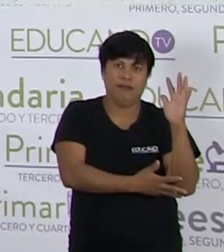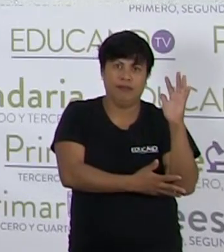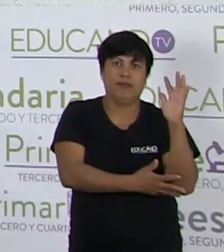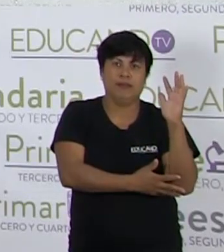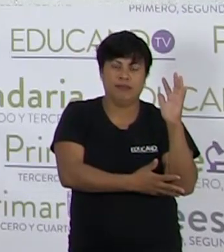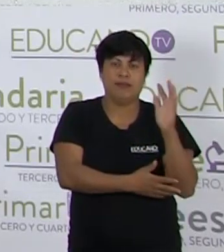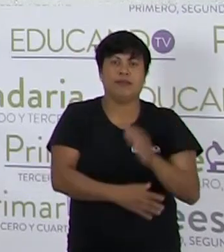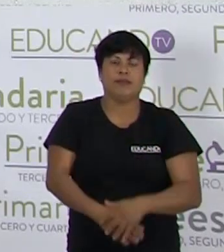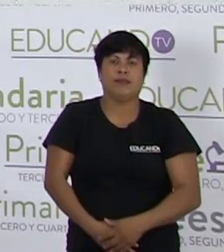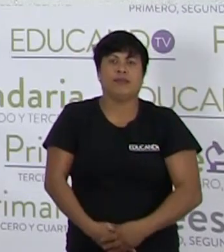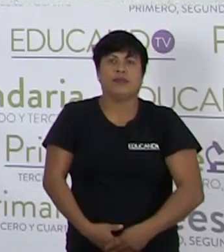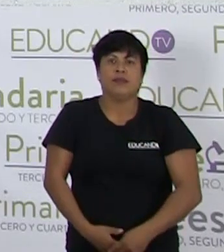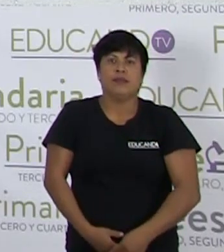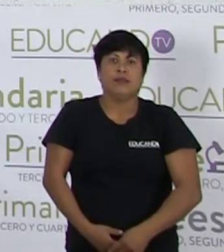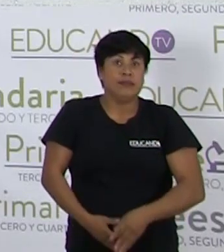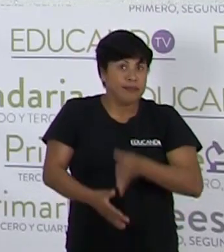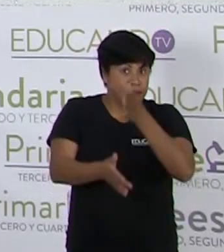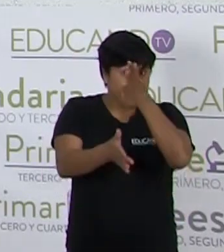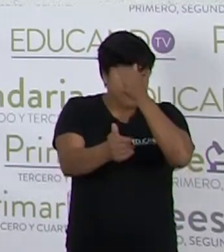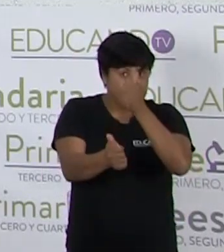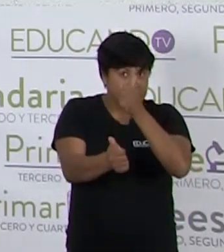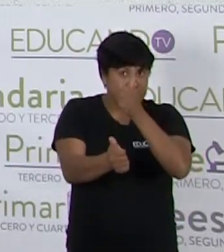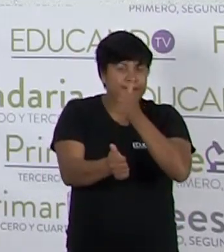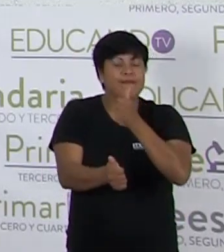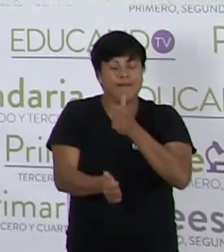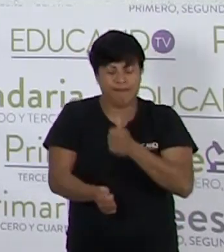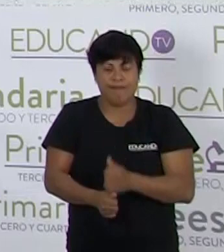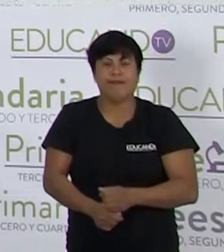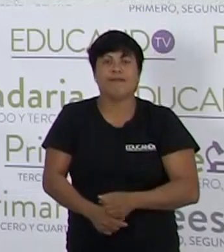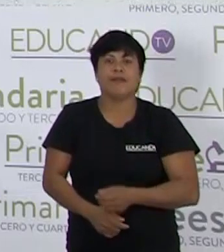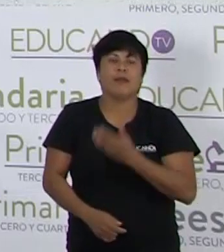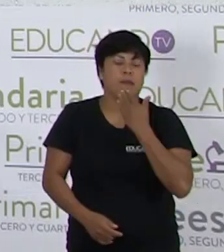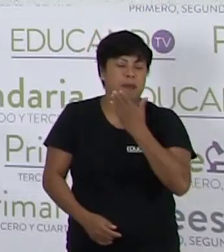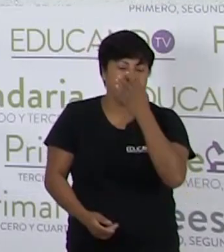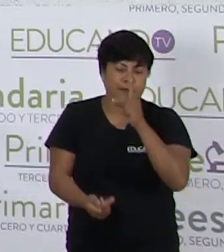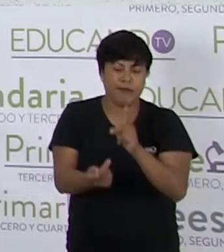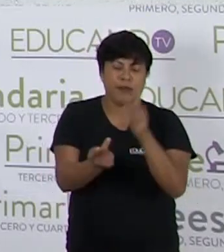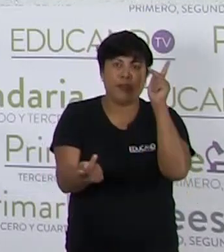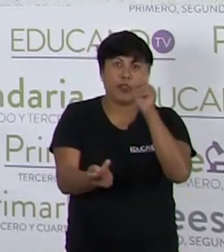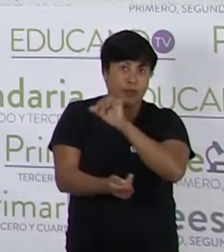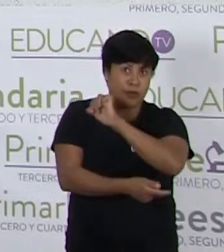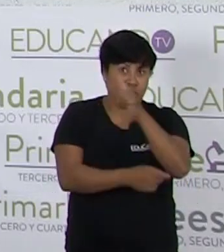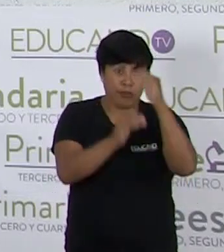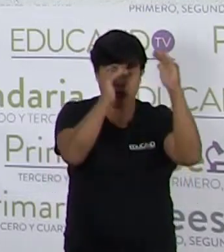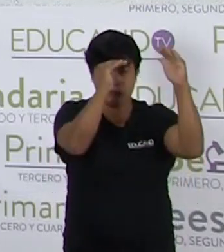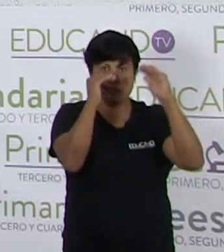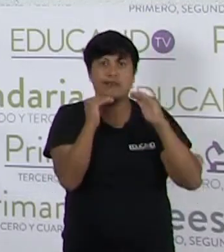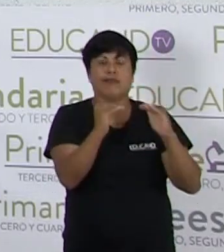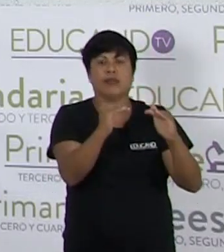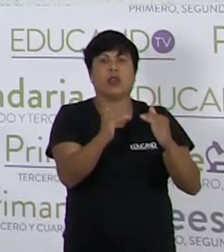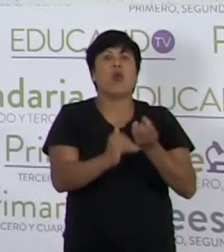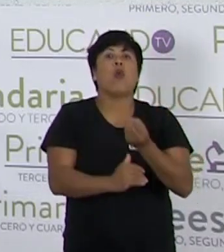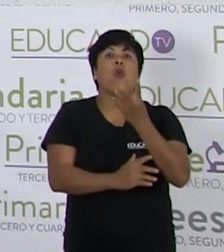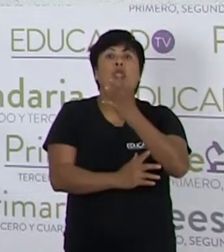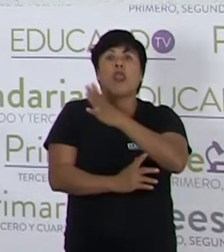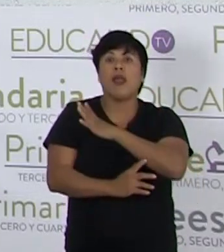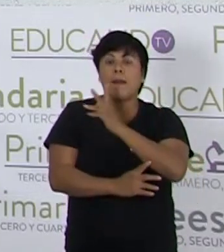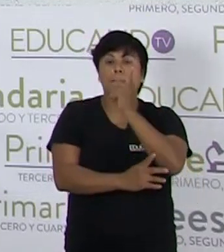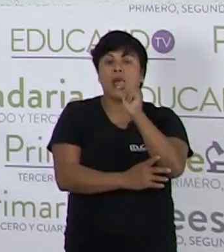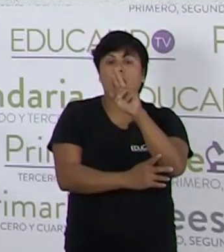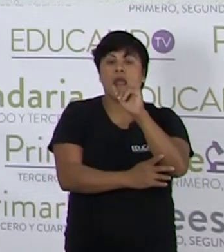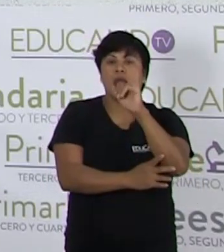árboles. ¿Estamos de acuerdo? Perfecto. Vamos con el otro. ¿Cuántos tiene el